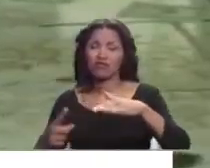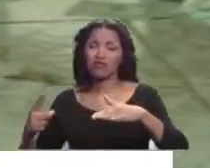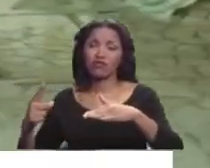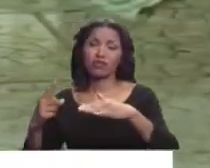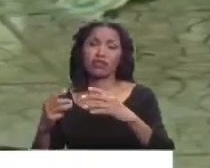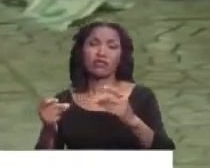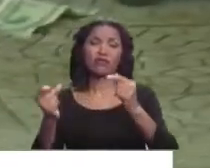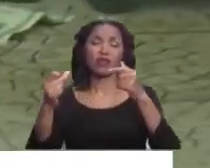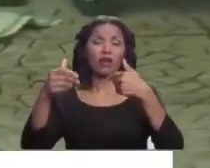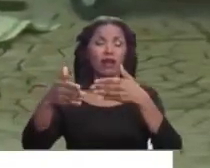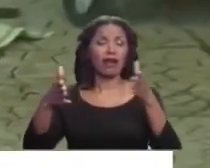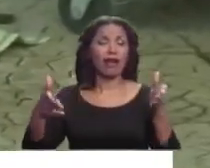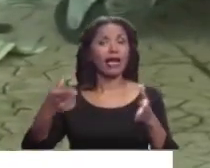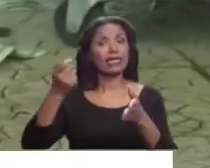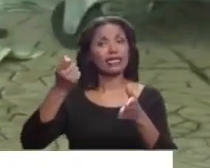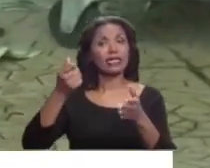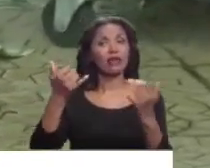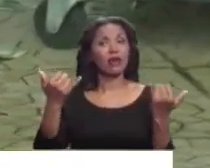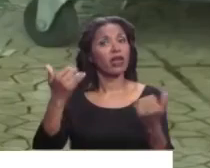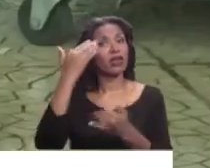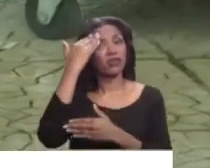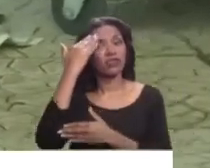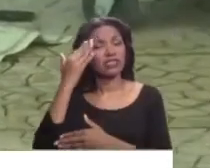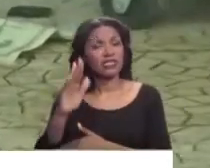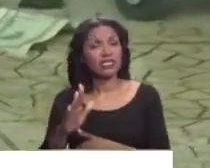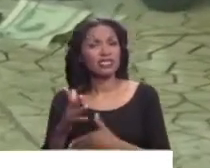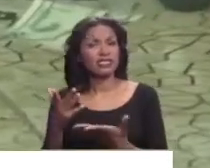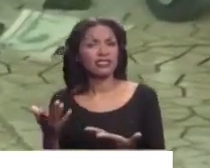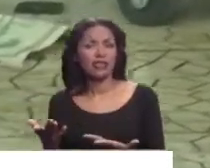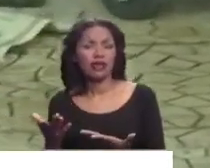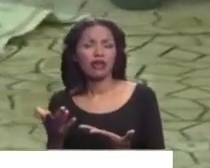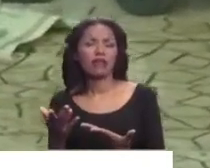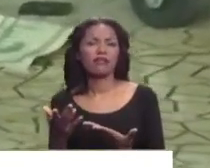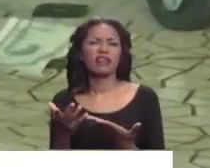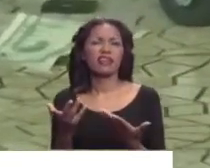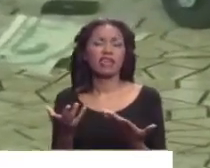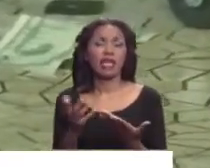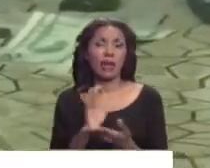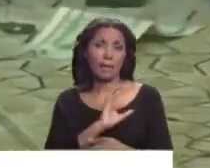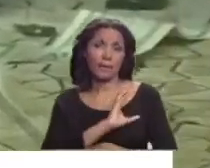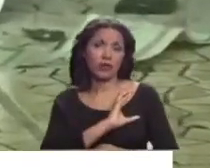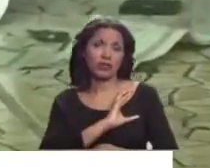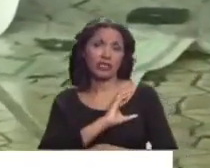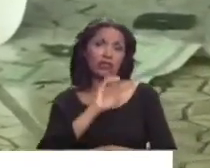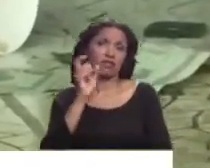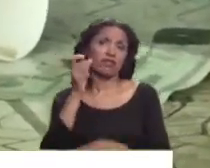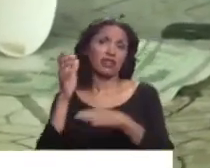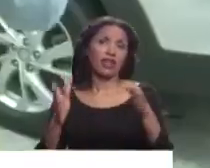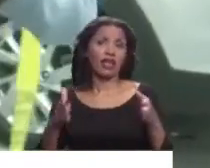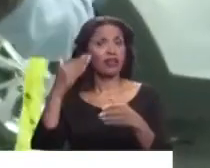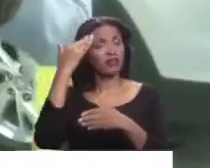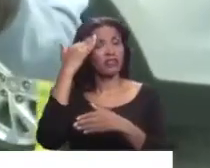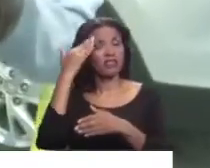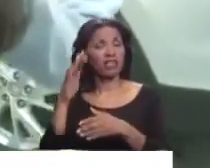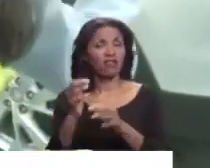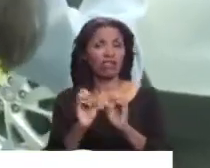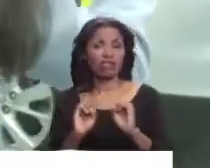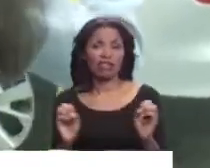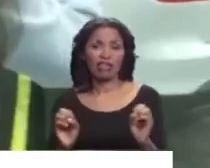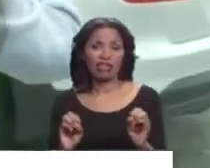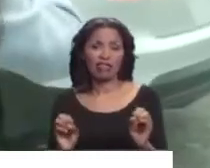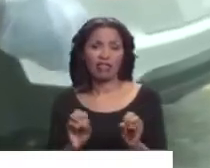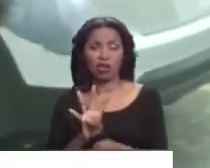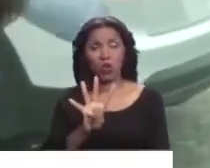que tenían el dinero. Se desconoce por ahora, tanto por parte de la Fiscalía como por parte de la Policía Nacional, y tampoco hemos tenido conocimiento por parte